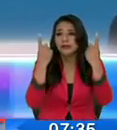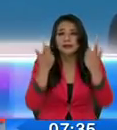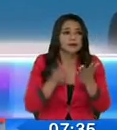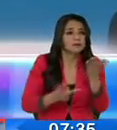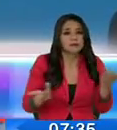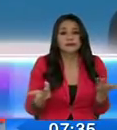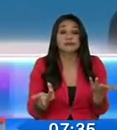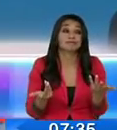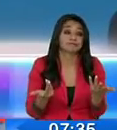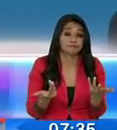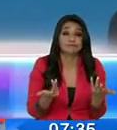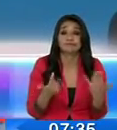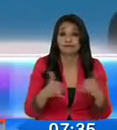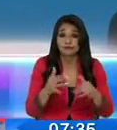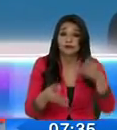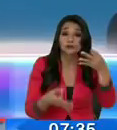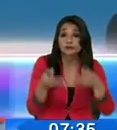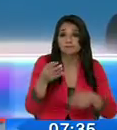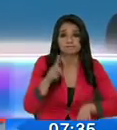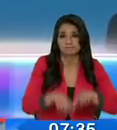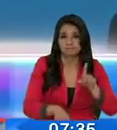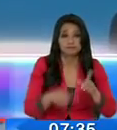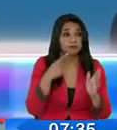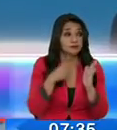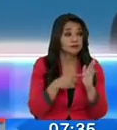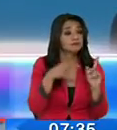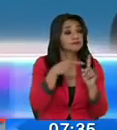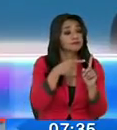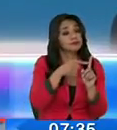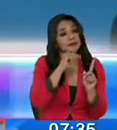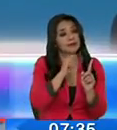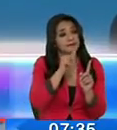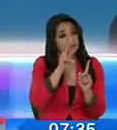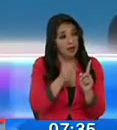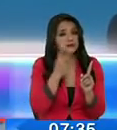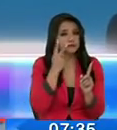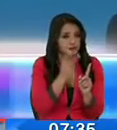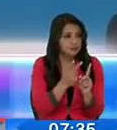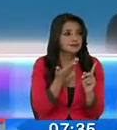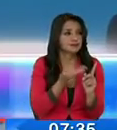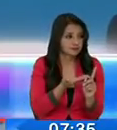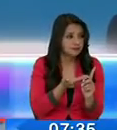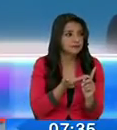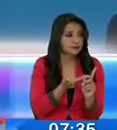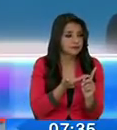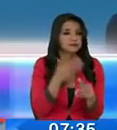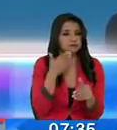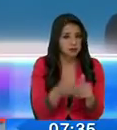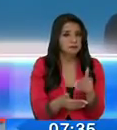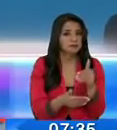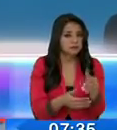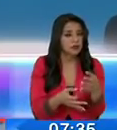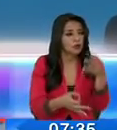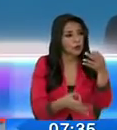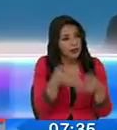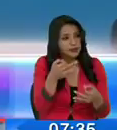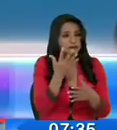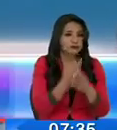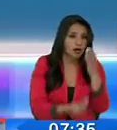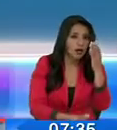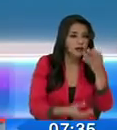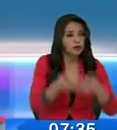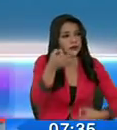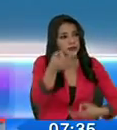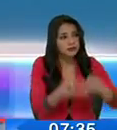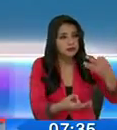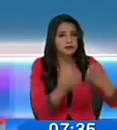circunstancias y sobre todo porque en el caso de Espinel hemos mirado cómo ha habido audiencias fallidas, casi una docena